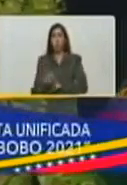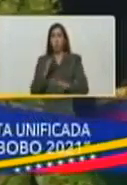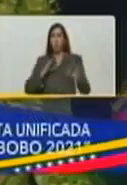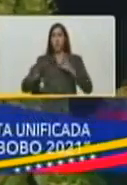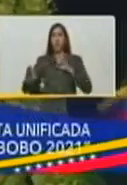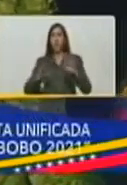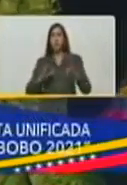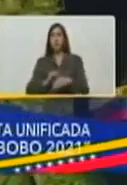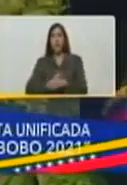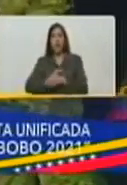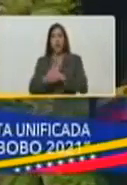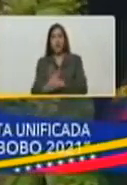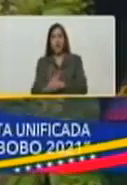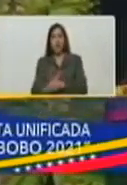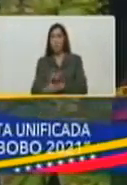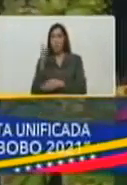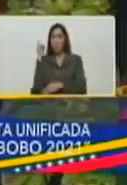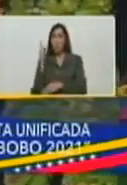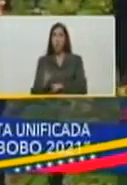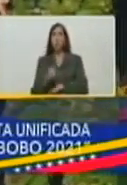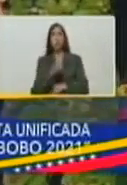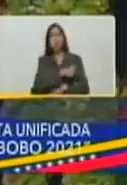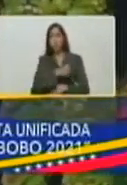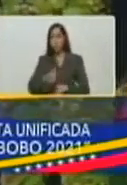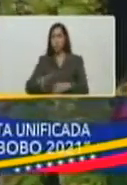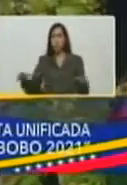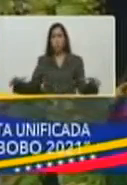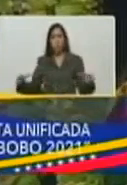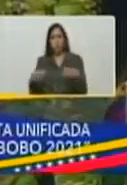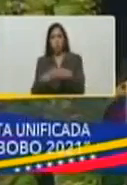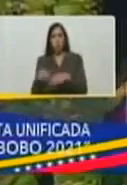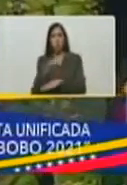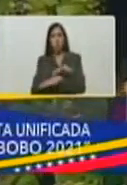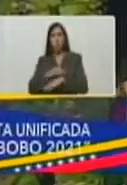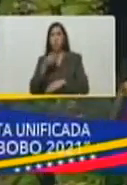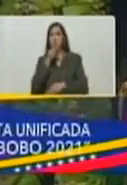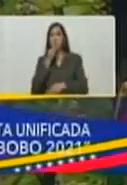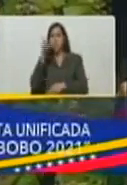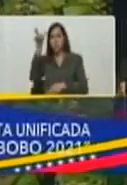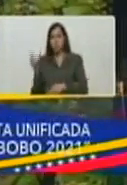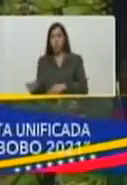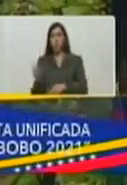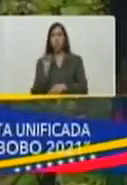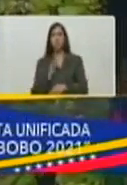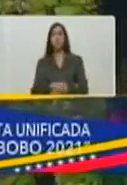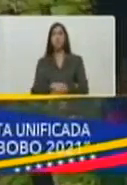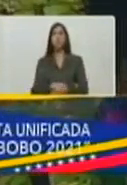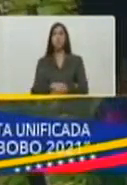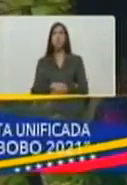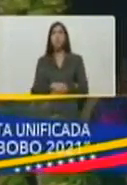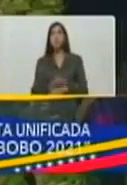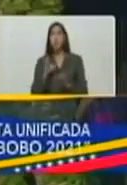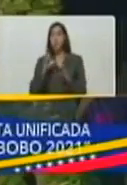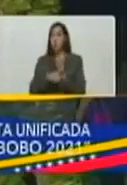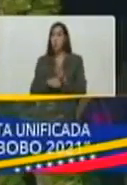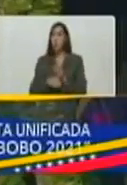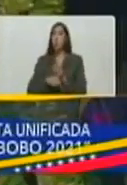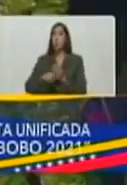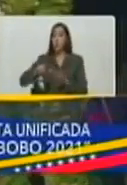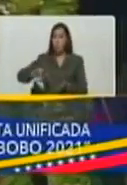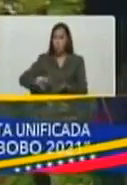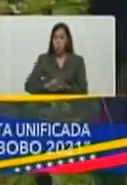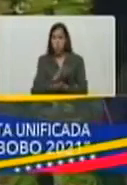en la madrugada las órdenes de operaciones, nos reunimos con nuestro ministro de la Defensa, mi general Padrino López, para después tomar un avión y a las